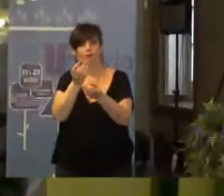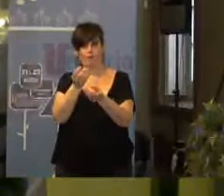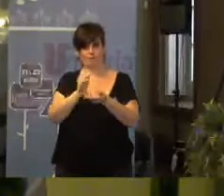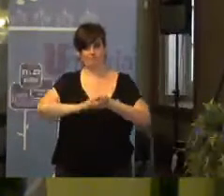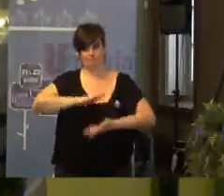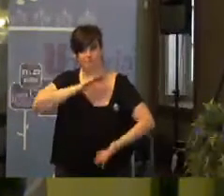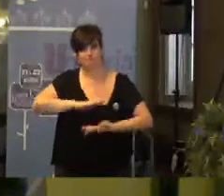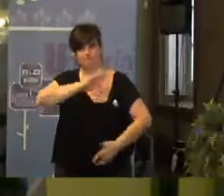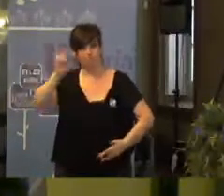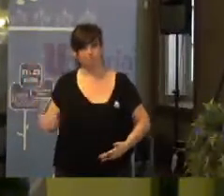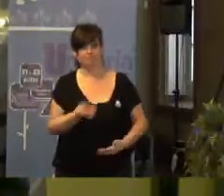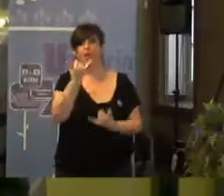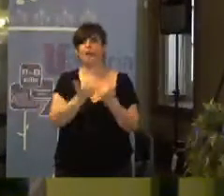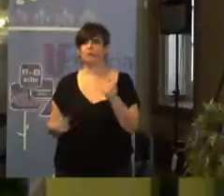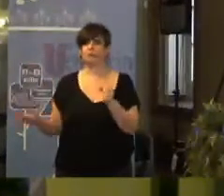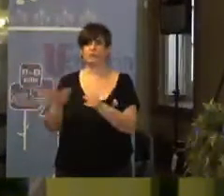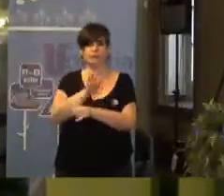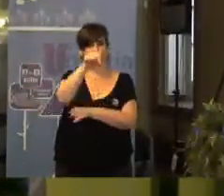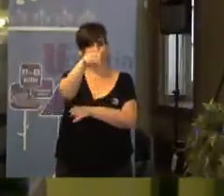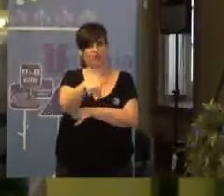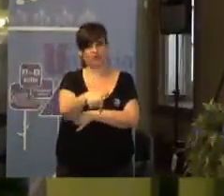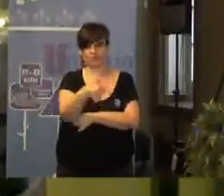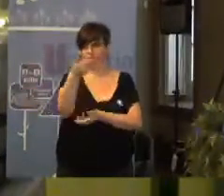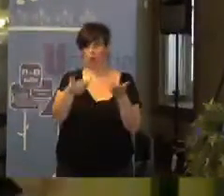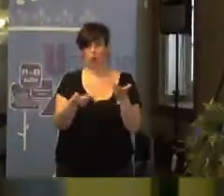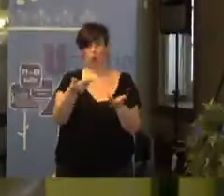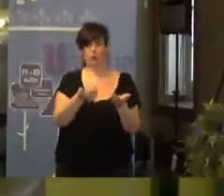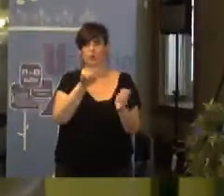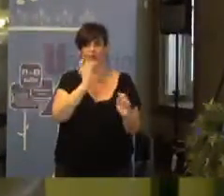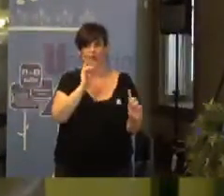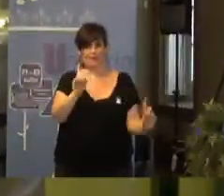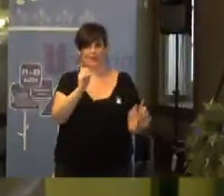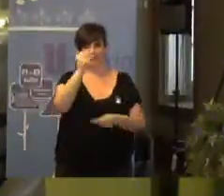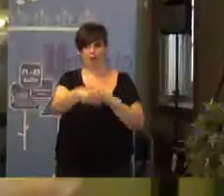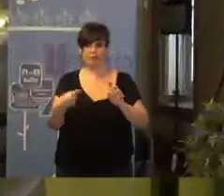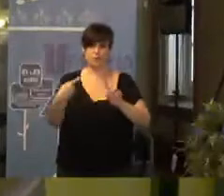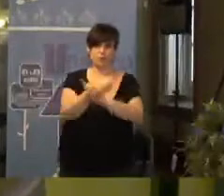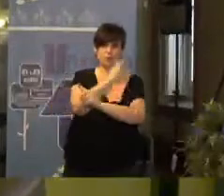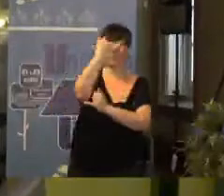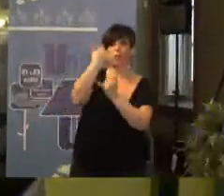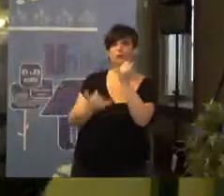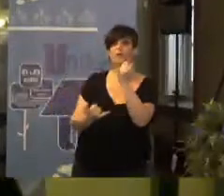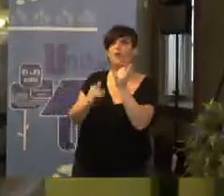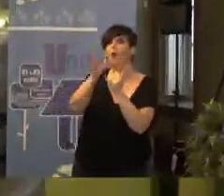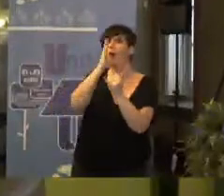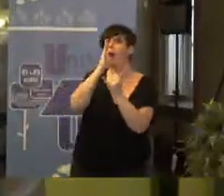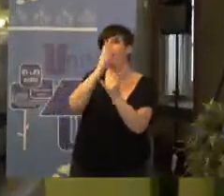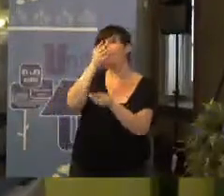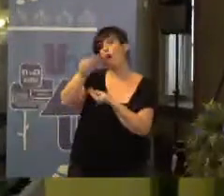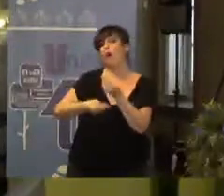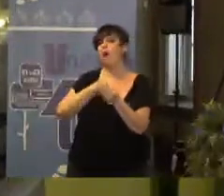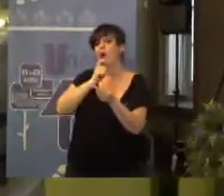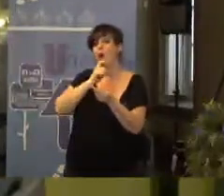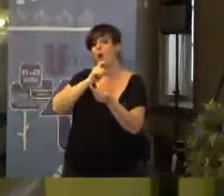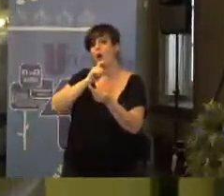aquí. É que é unha cuestión de xusticia. Se facemos o contrario, estamos collendo auga cun arel, non?